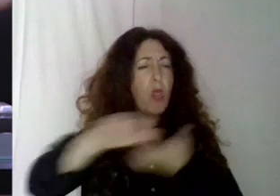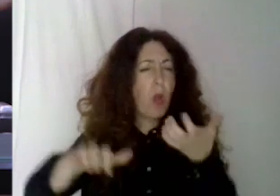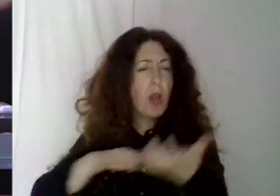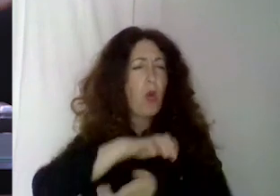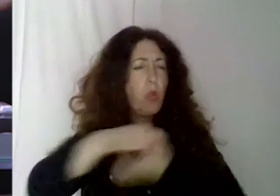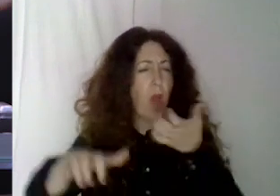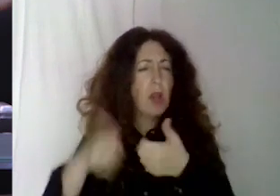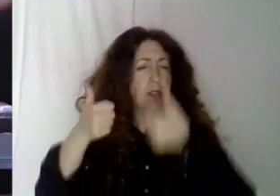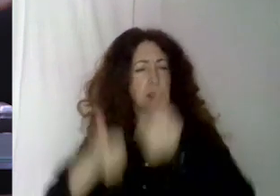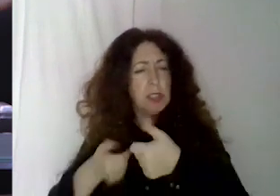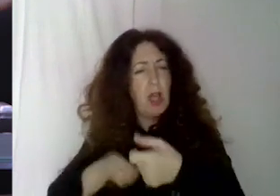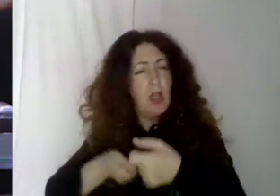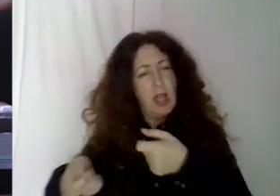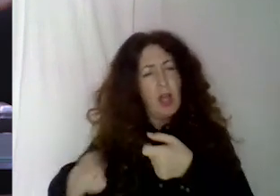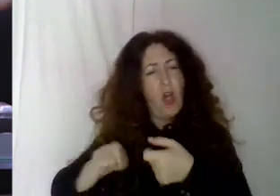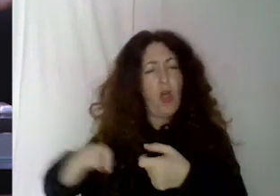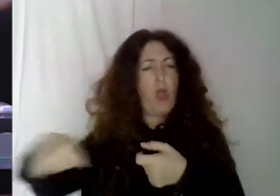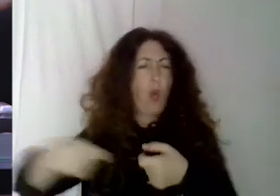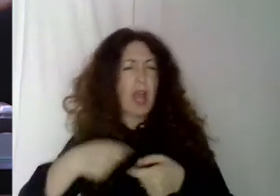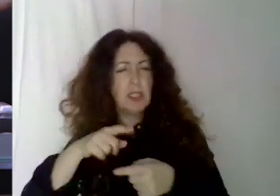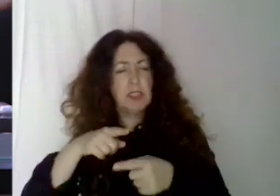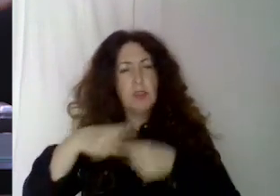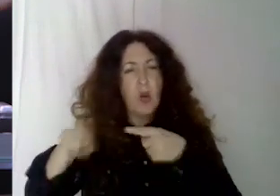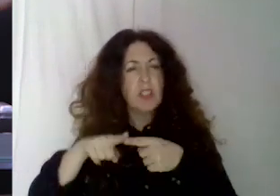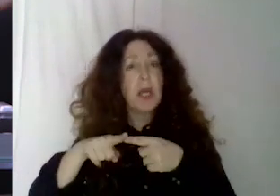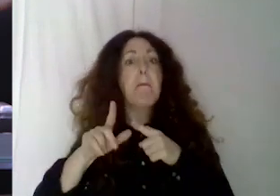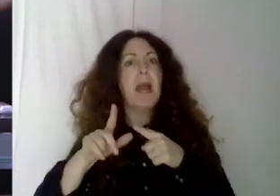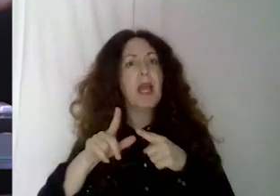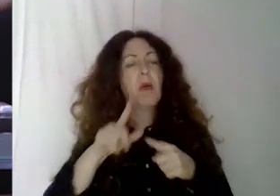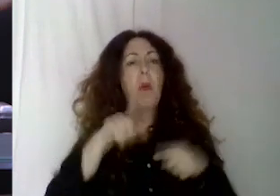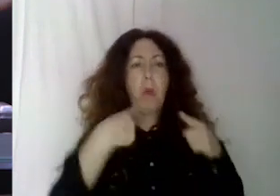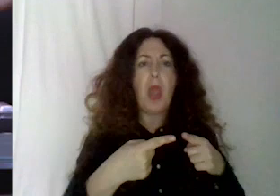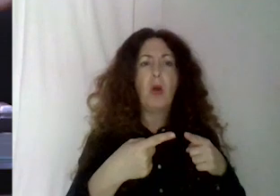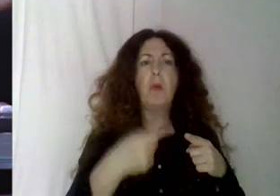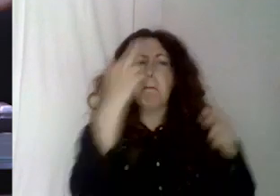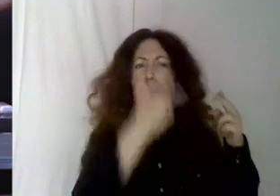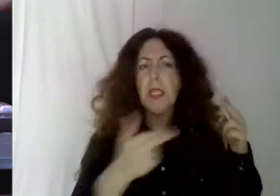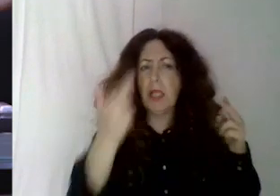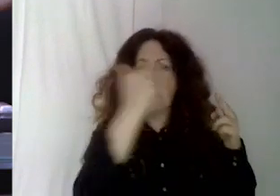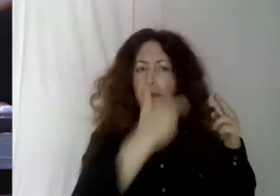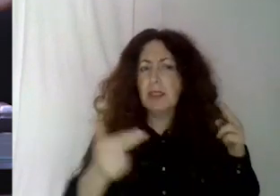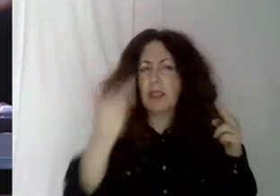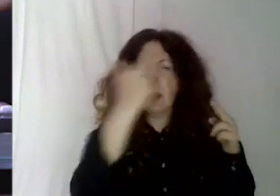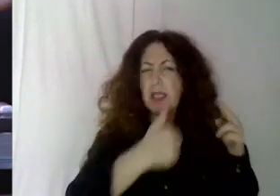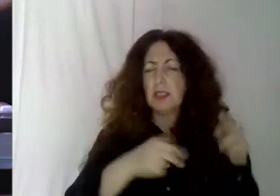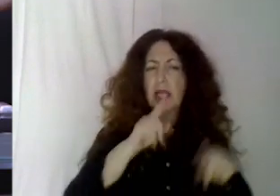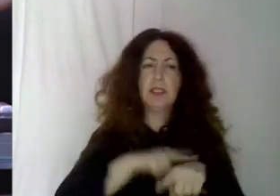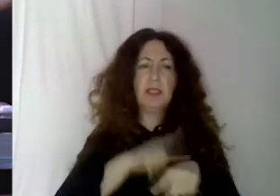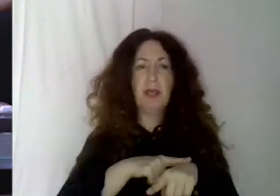es decir, cuando en Roma ha conseguido ya fama y riqueza, mata a otro por una discusión de juego. Huye de Roma hasta